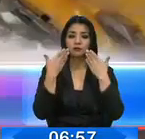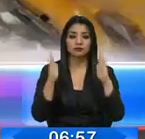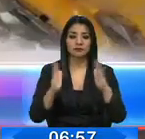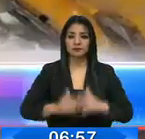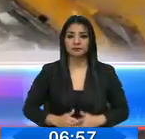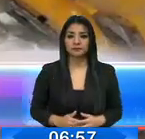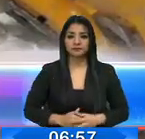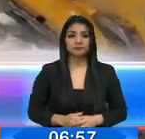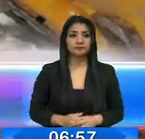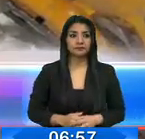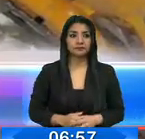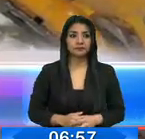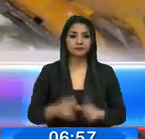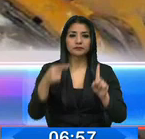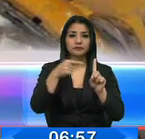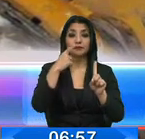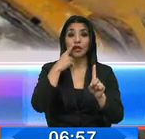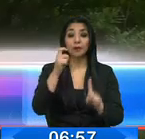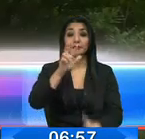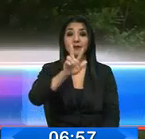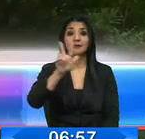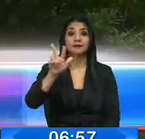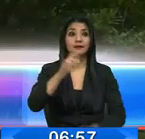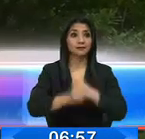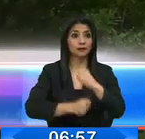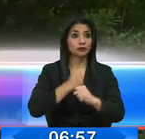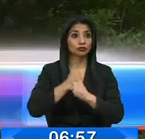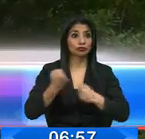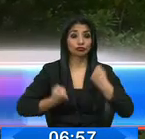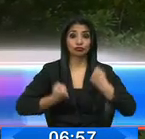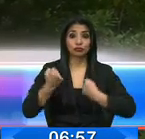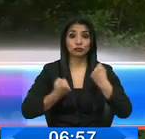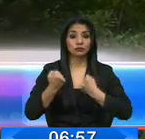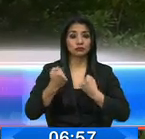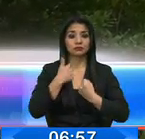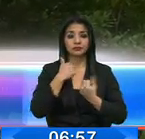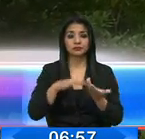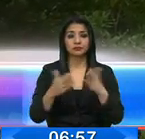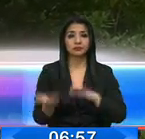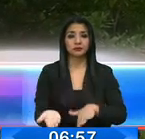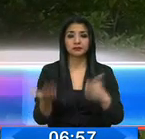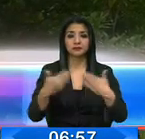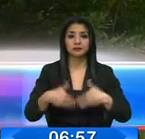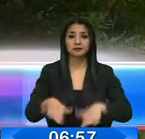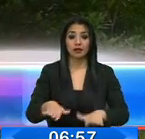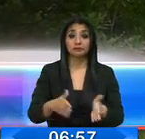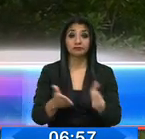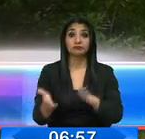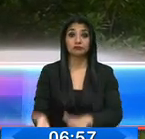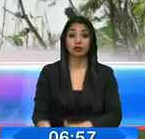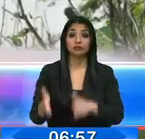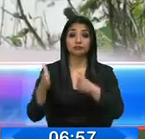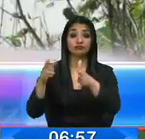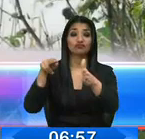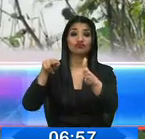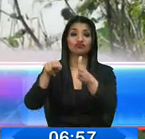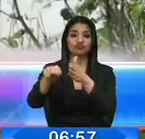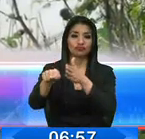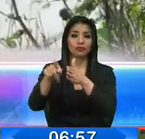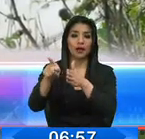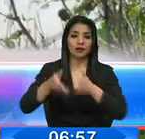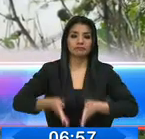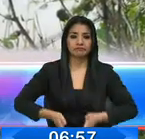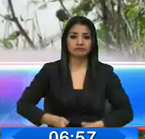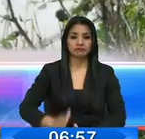pista. Con 33 años de edad, quien maniobraba este medio de transporte cerró sus ojos para siempre. Su cadáver fue trasladado a Pedro Moncayo, lugar donde